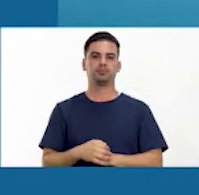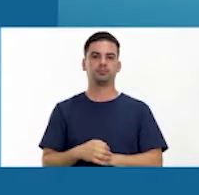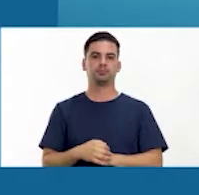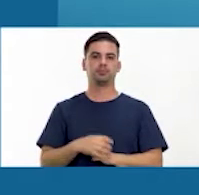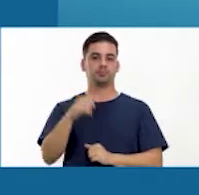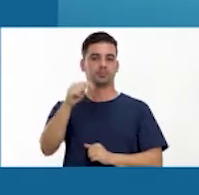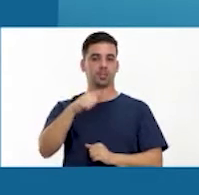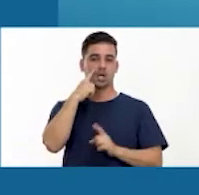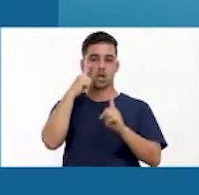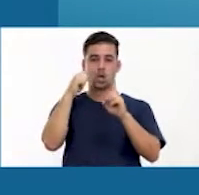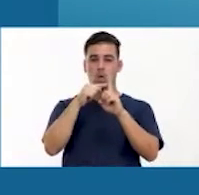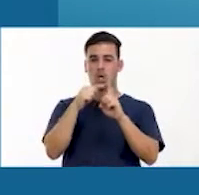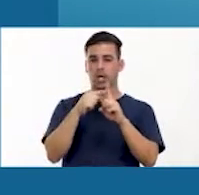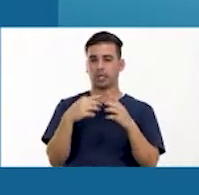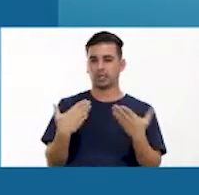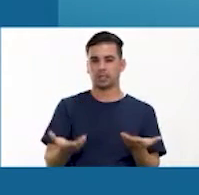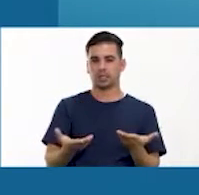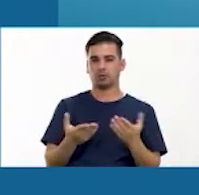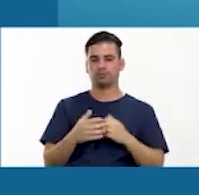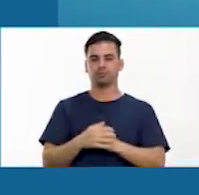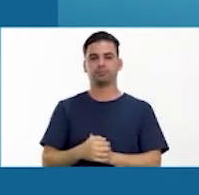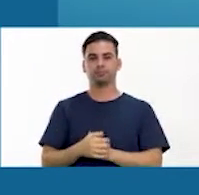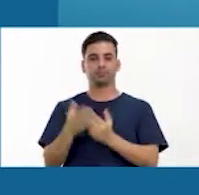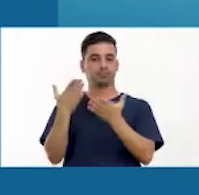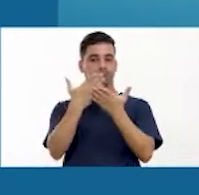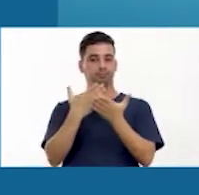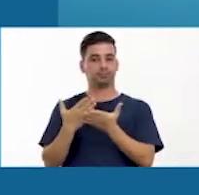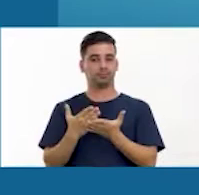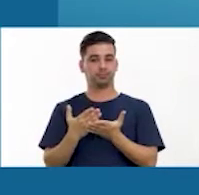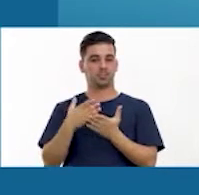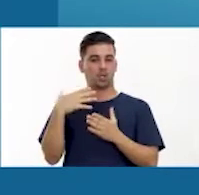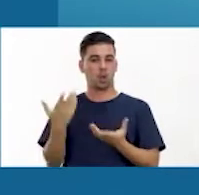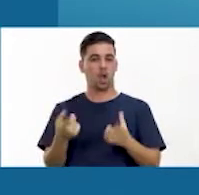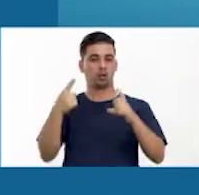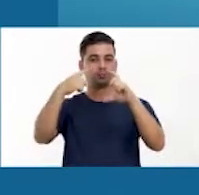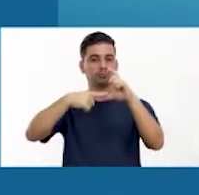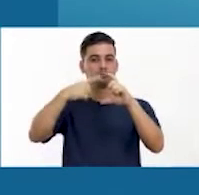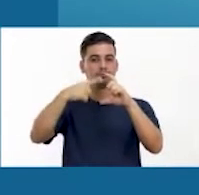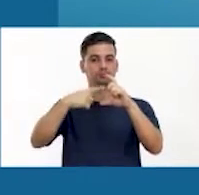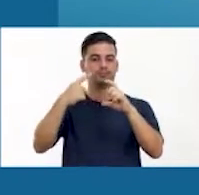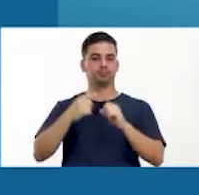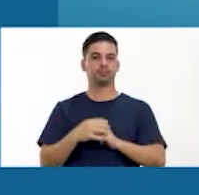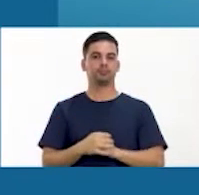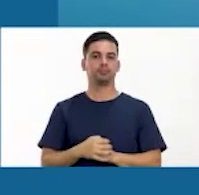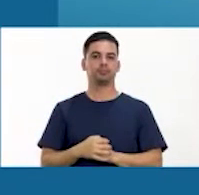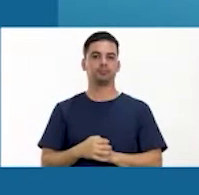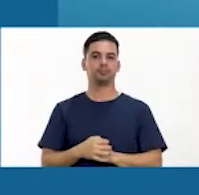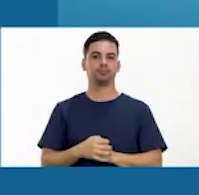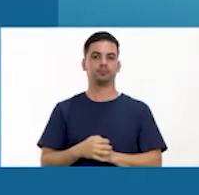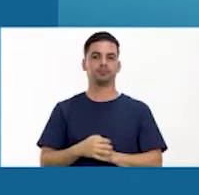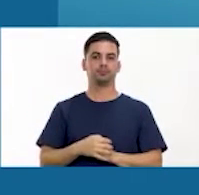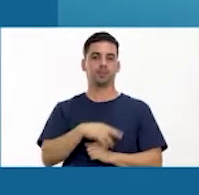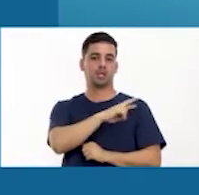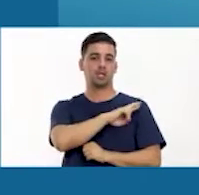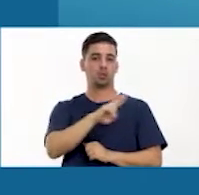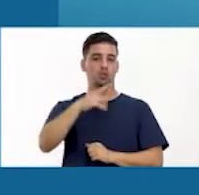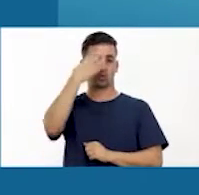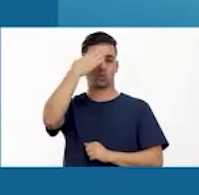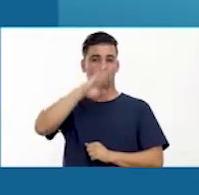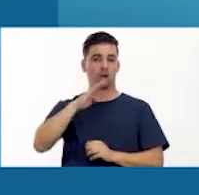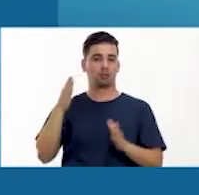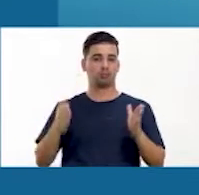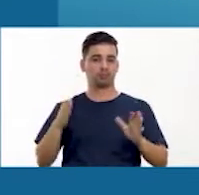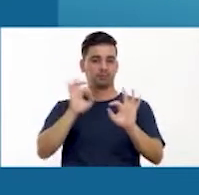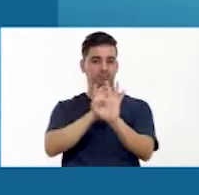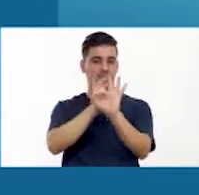Para adentrarse en este objetivo, vamos a trabajar el siguiente contenido. La Revolución Cubana durante